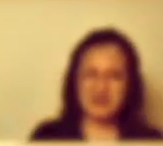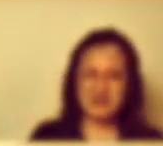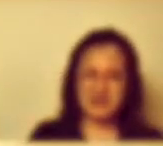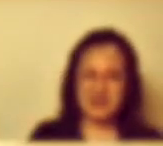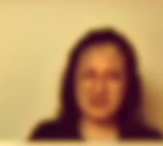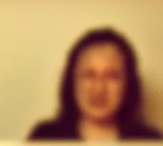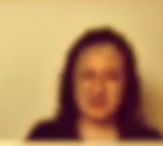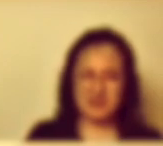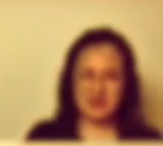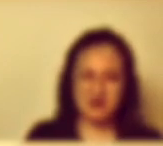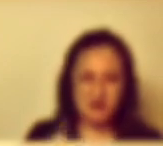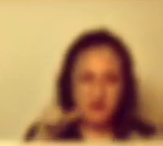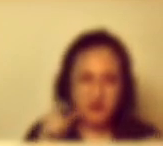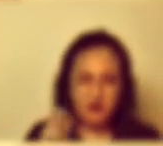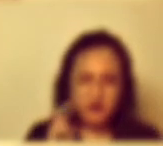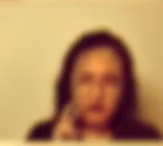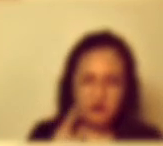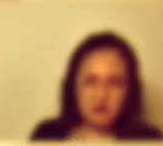las fotos de las patrullas.